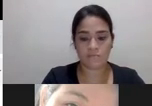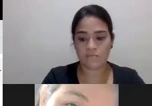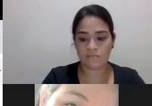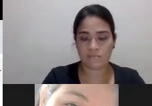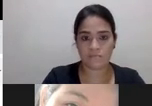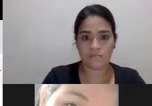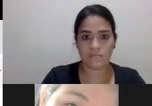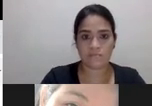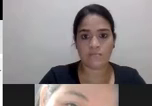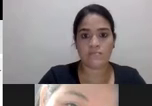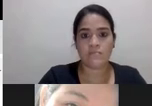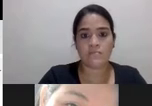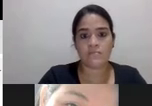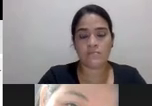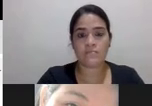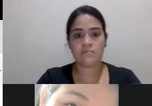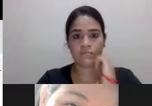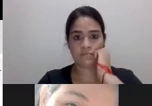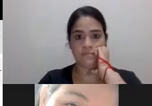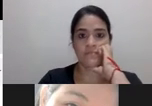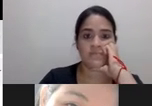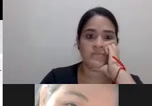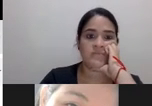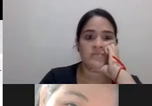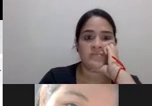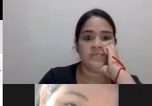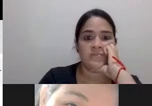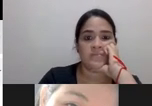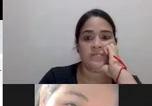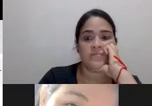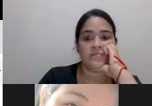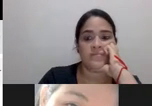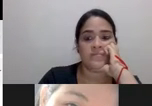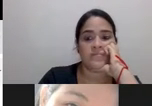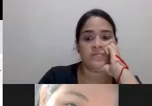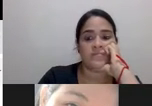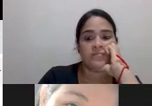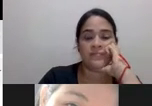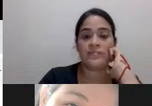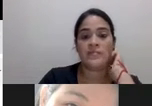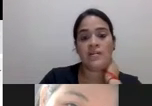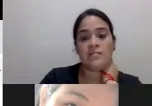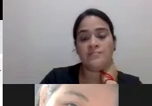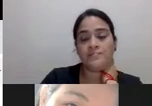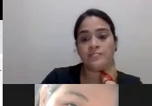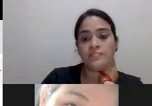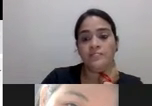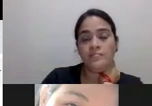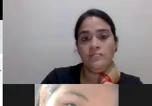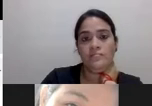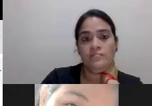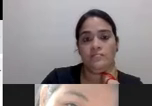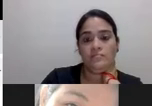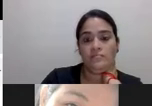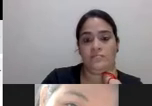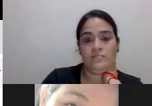ahorita, si no me equivoco, es en formato de blog. Eso quiere decir que al momento que le doy clic a conocimientos previos,